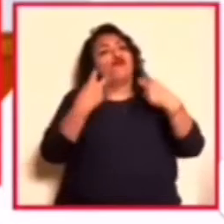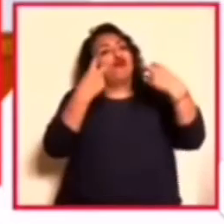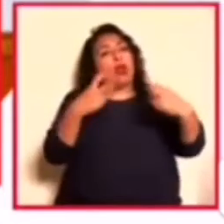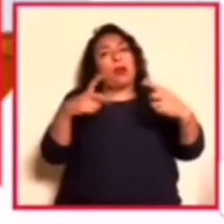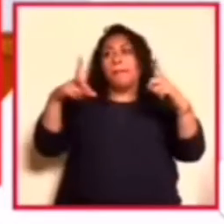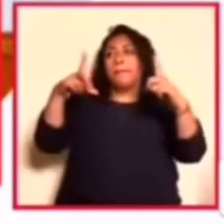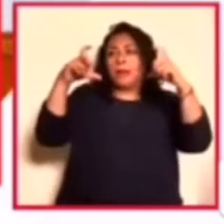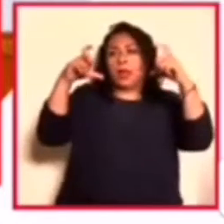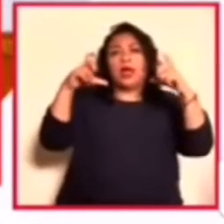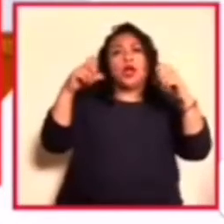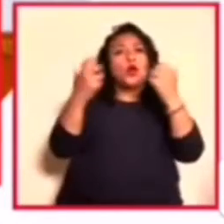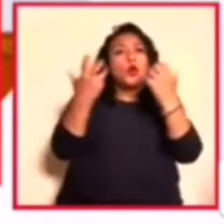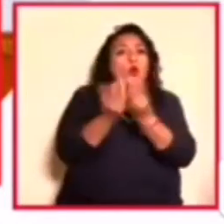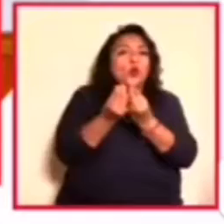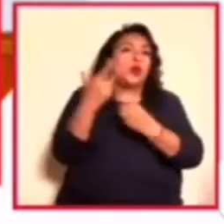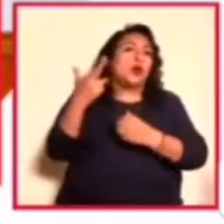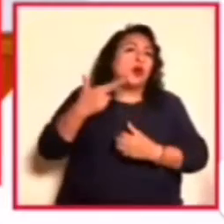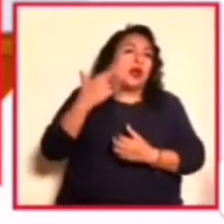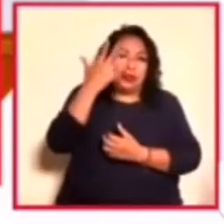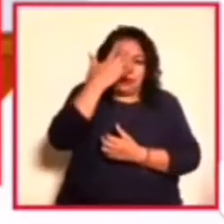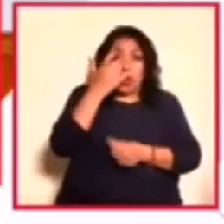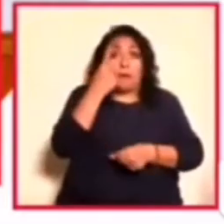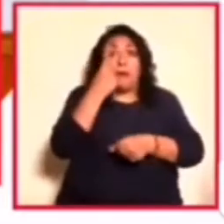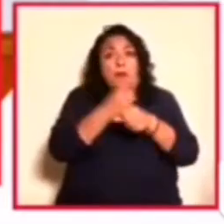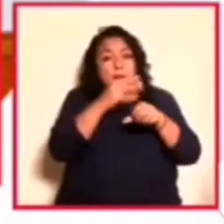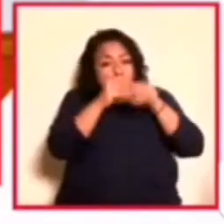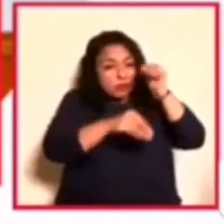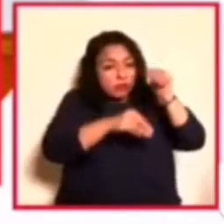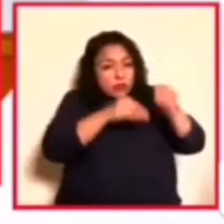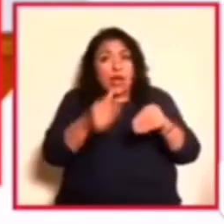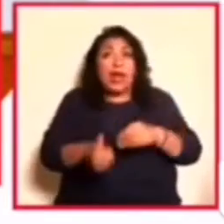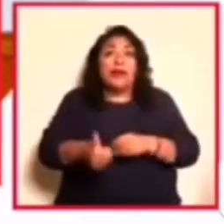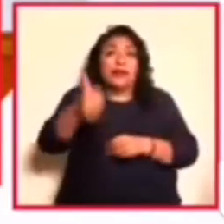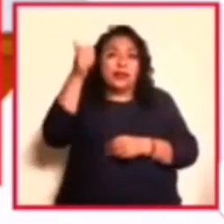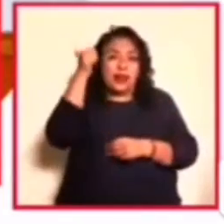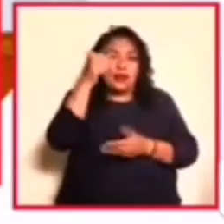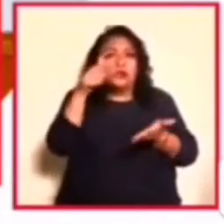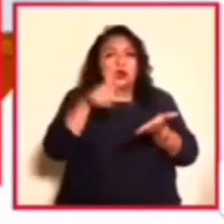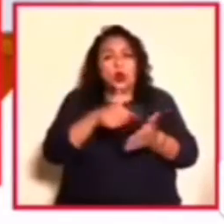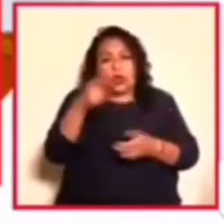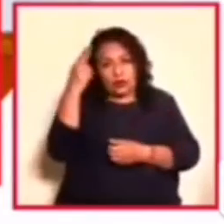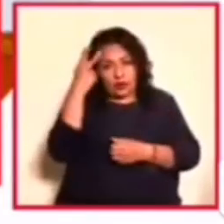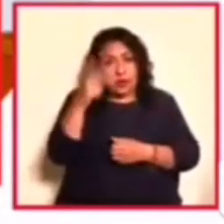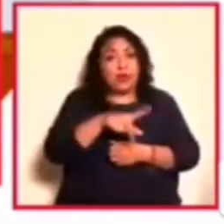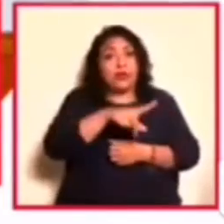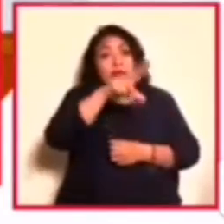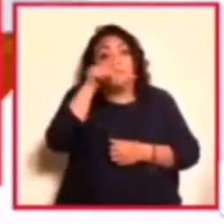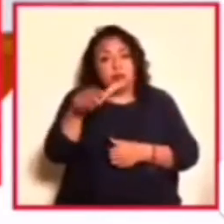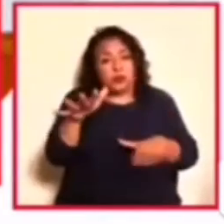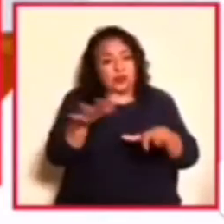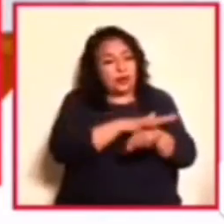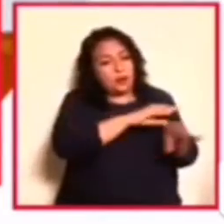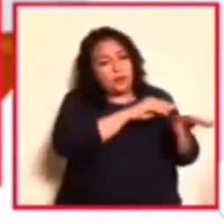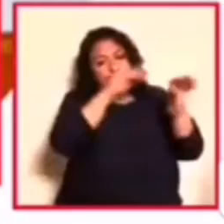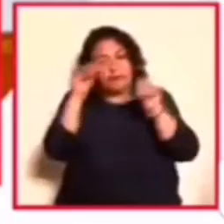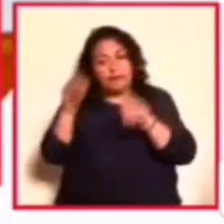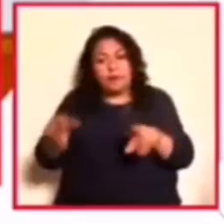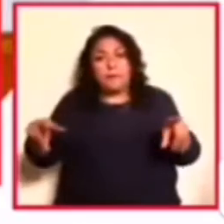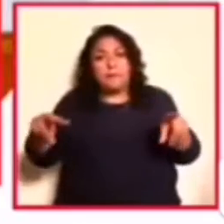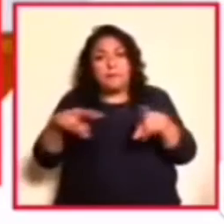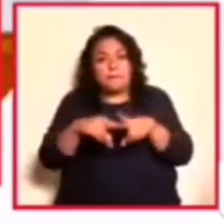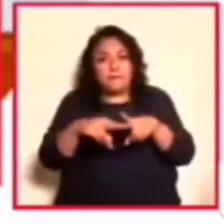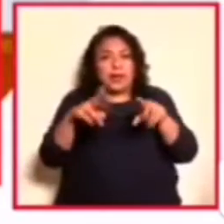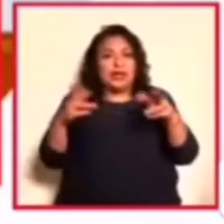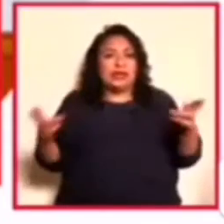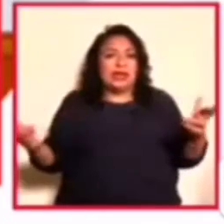con los reyes magos primero se colocaban atrás del palacio de bellas artes pero después fueron reubicados en la plaza del monumento de la